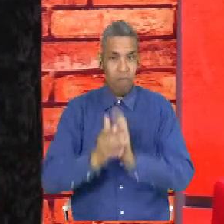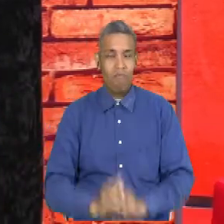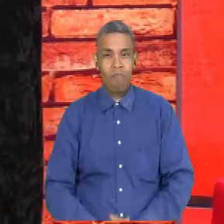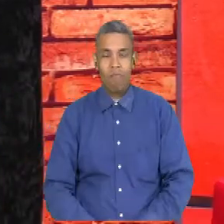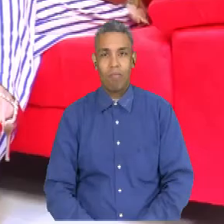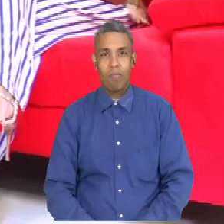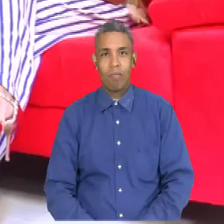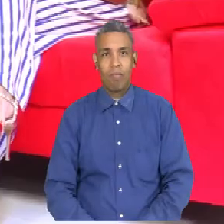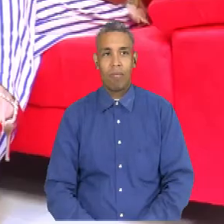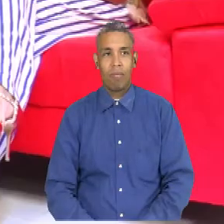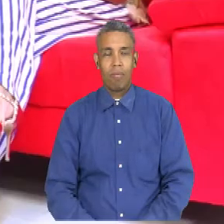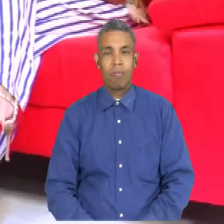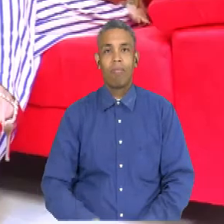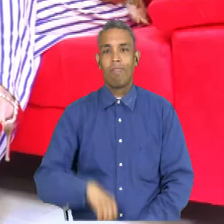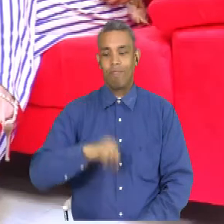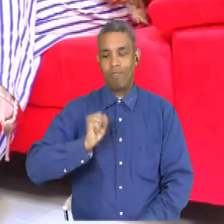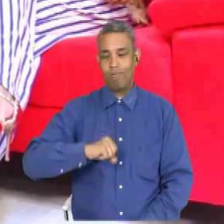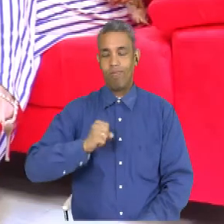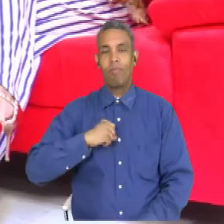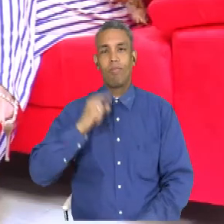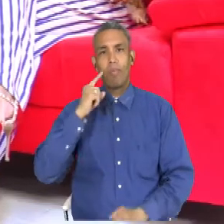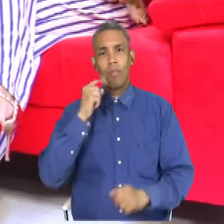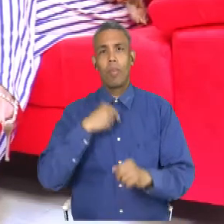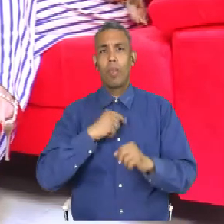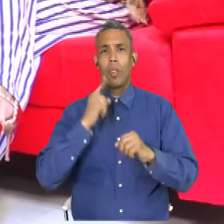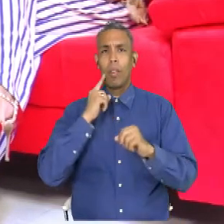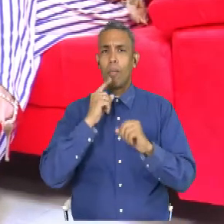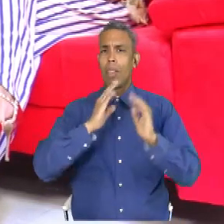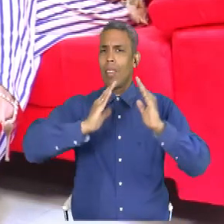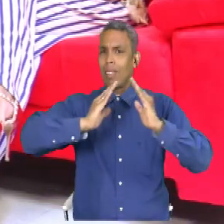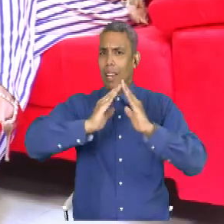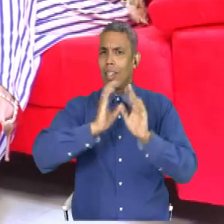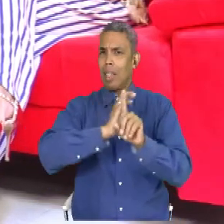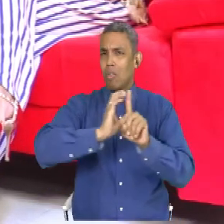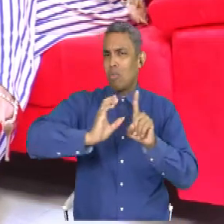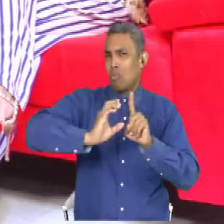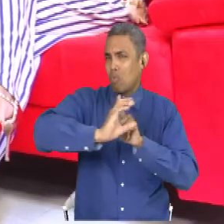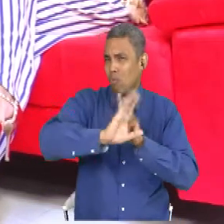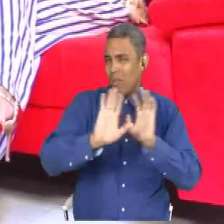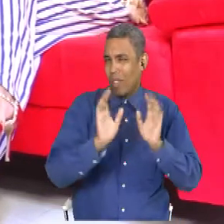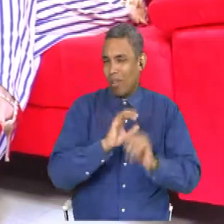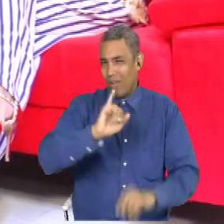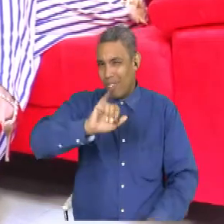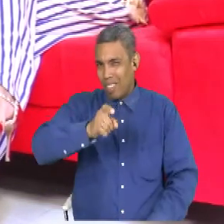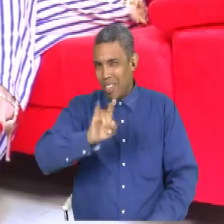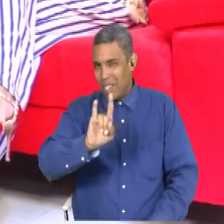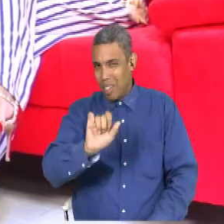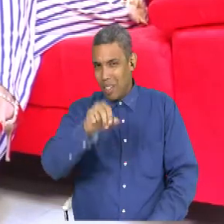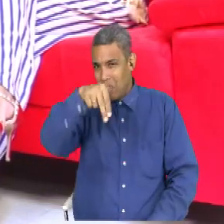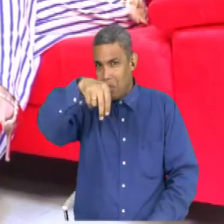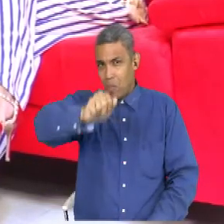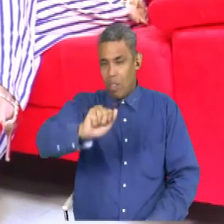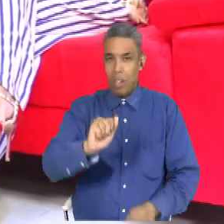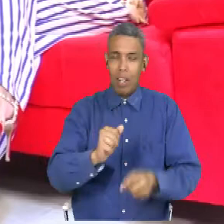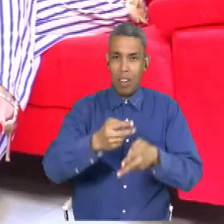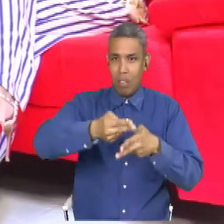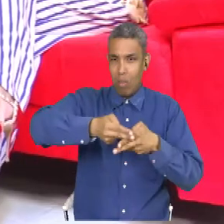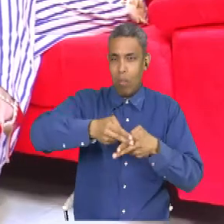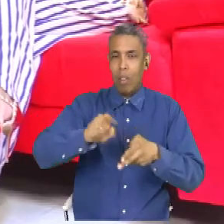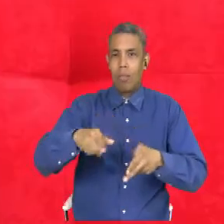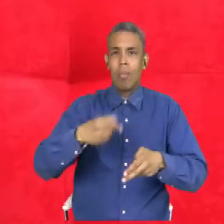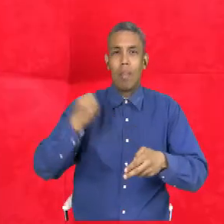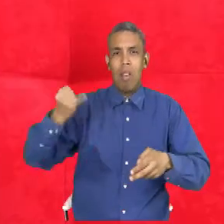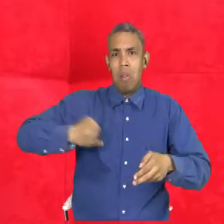Bueno, Kiara, la Casa Cultural La Iguana ha decidido integrar más a la comunidad joven que hay en Barranca